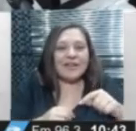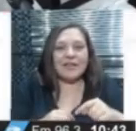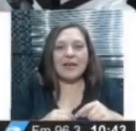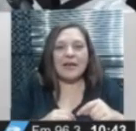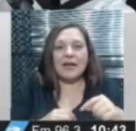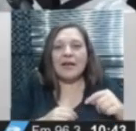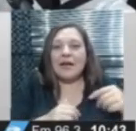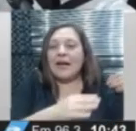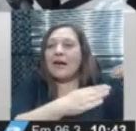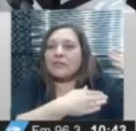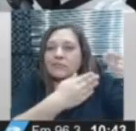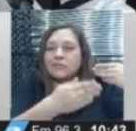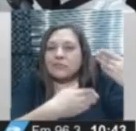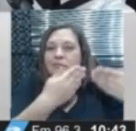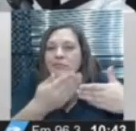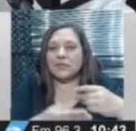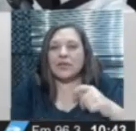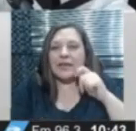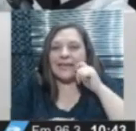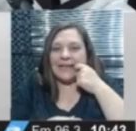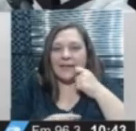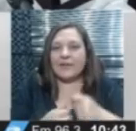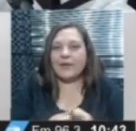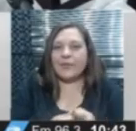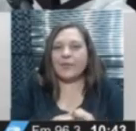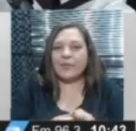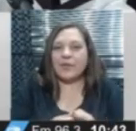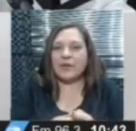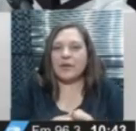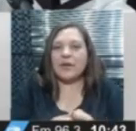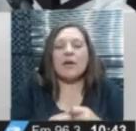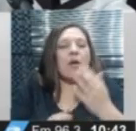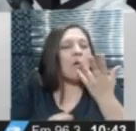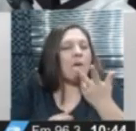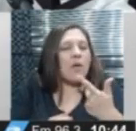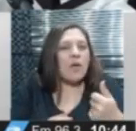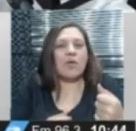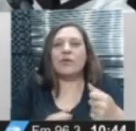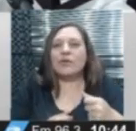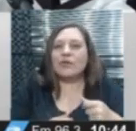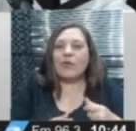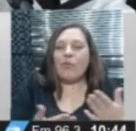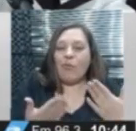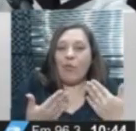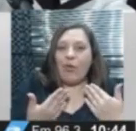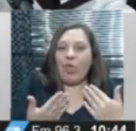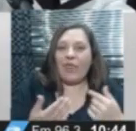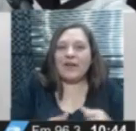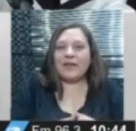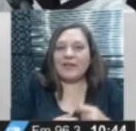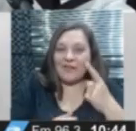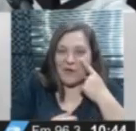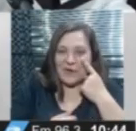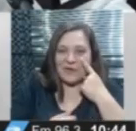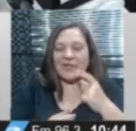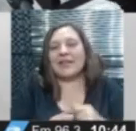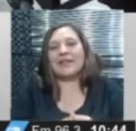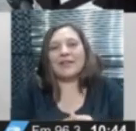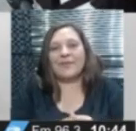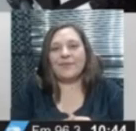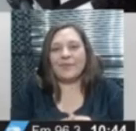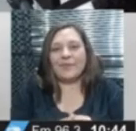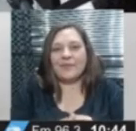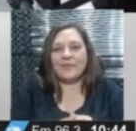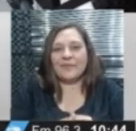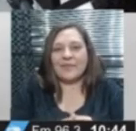eso sabemos que es difícil pero la verdad que un gusto de conocerte y este no será la última sino que esta es la primera Eh bueno Muchas